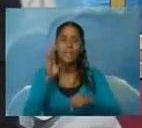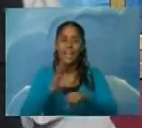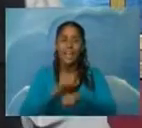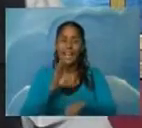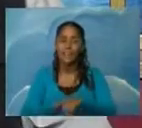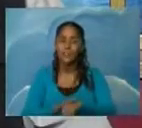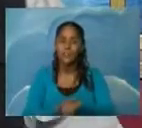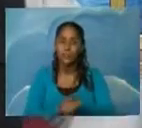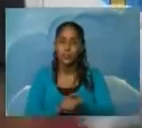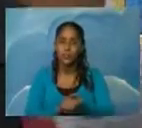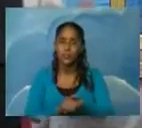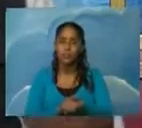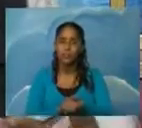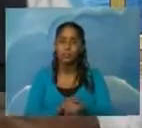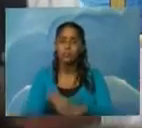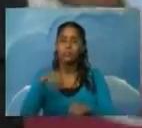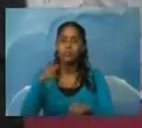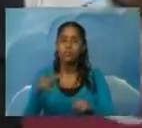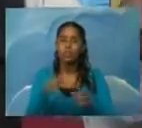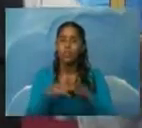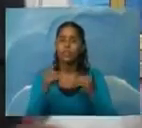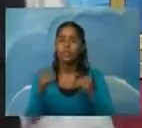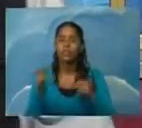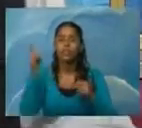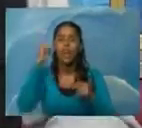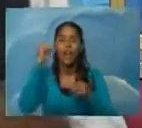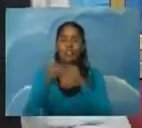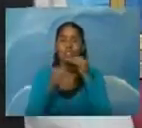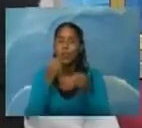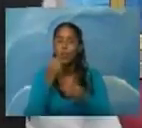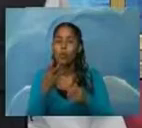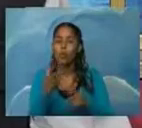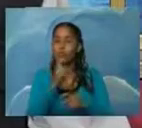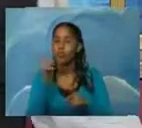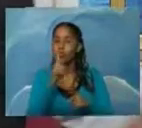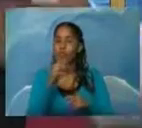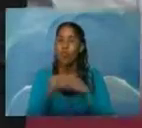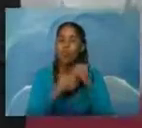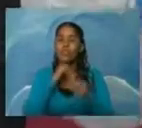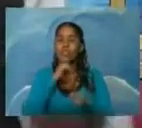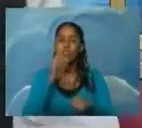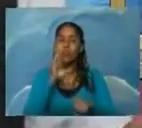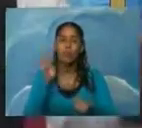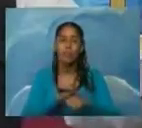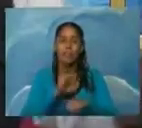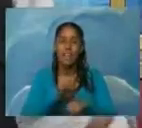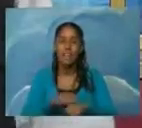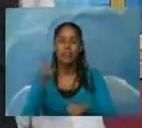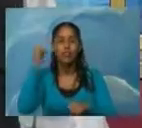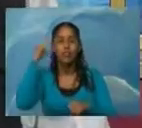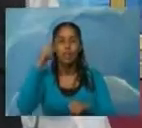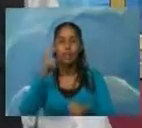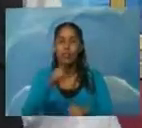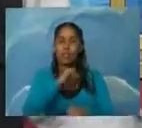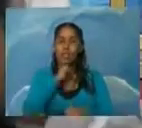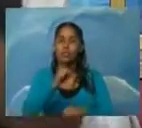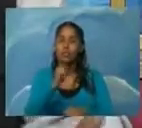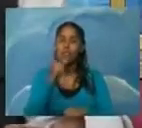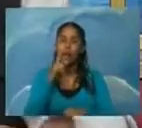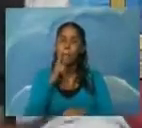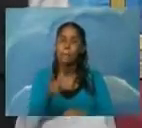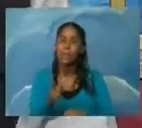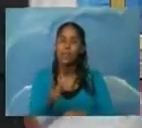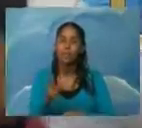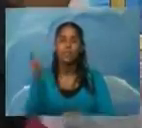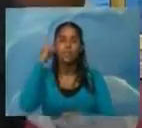sí, delante, señor, de Dios. Cuando uno sabe hacer lo bueno y no lo hace, le es pecado. Es pecado, y yo sabiendo que eso era malo, hermano, sabiendo